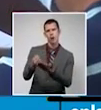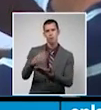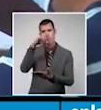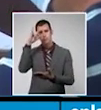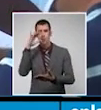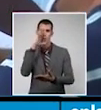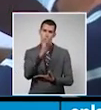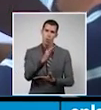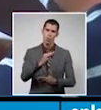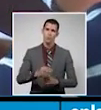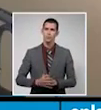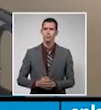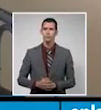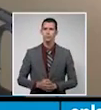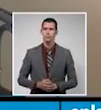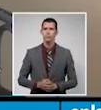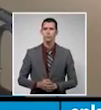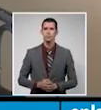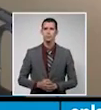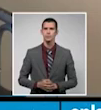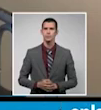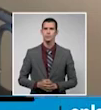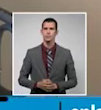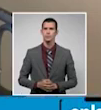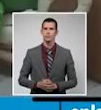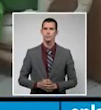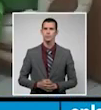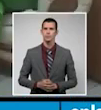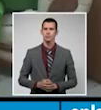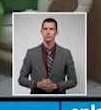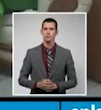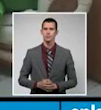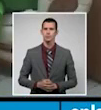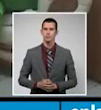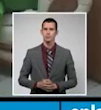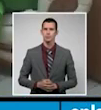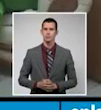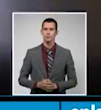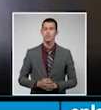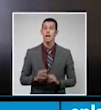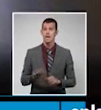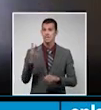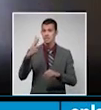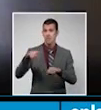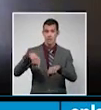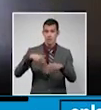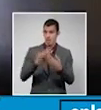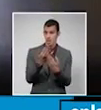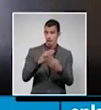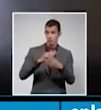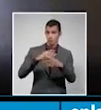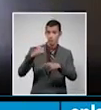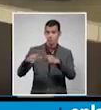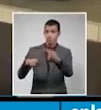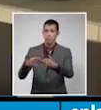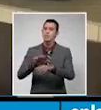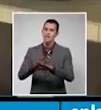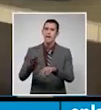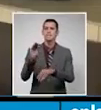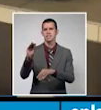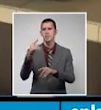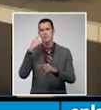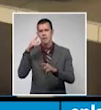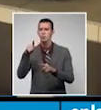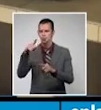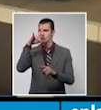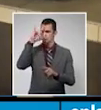aprueban el tipo de atención para cada caso. El resultado se emite en 72 horas. Así llegó la notificación a la